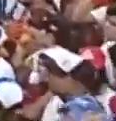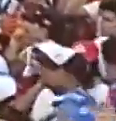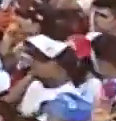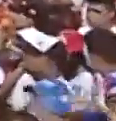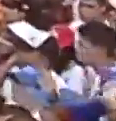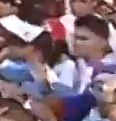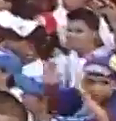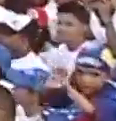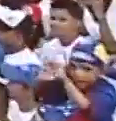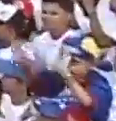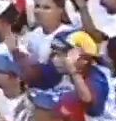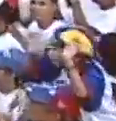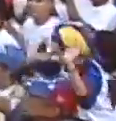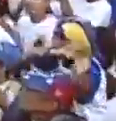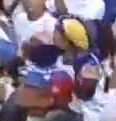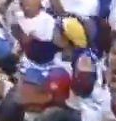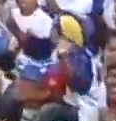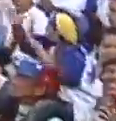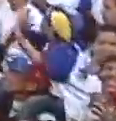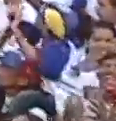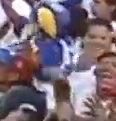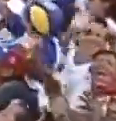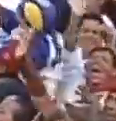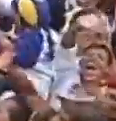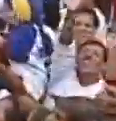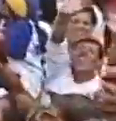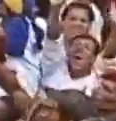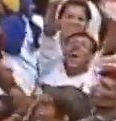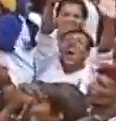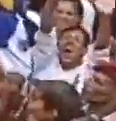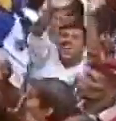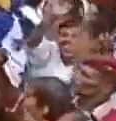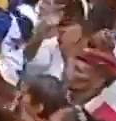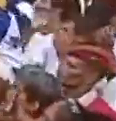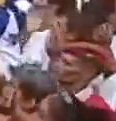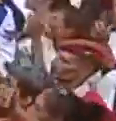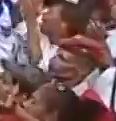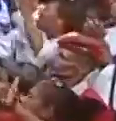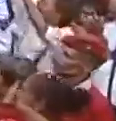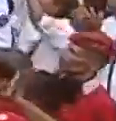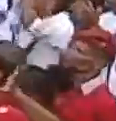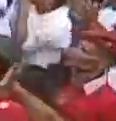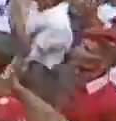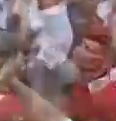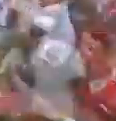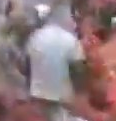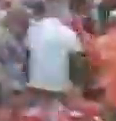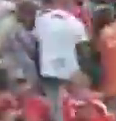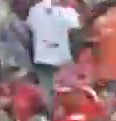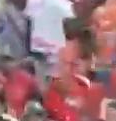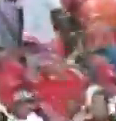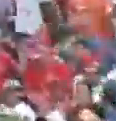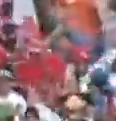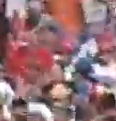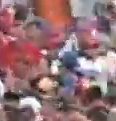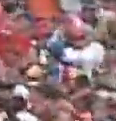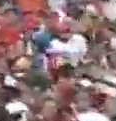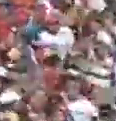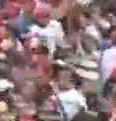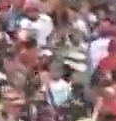de bolívar por la memoria aseguró el